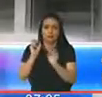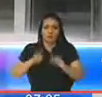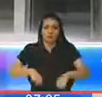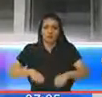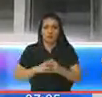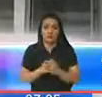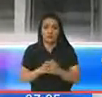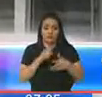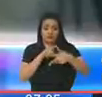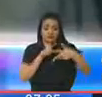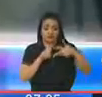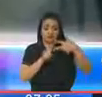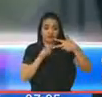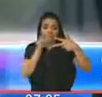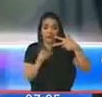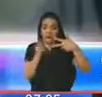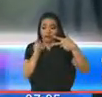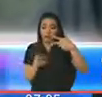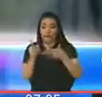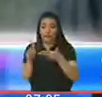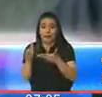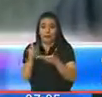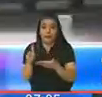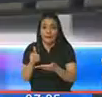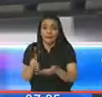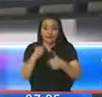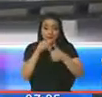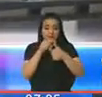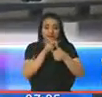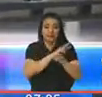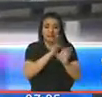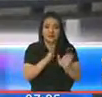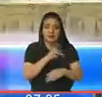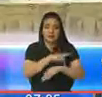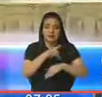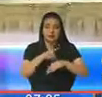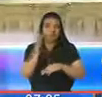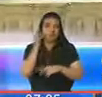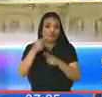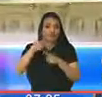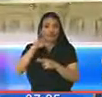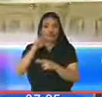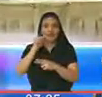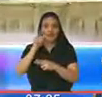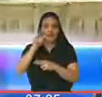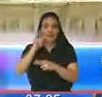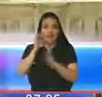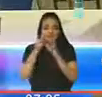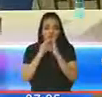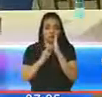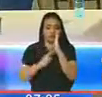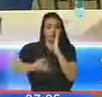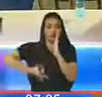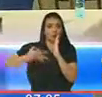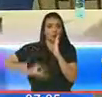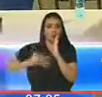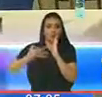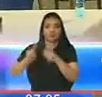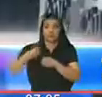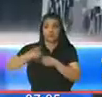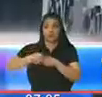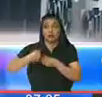Entre las 3 personas que por el momento están fuera, consta la fiscal de Pichincha, Tania Moreno, quien no habría cumplido con la hoja de